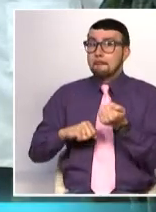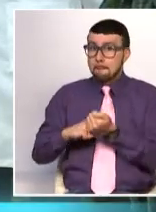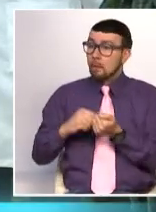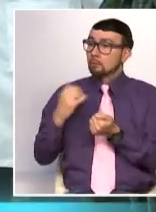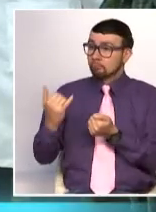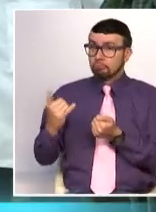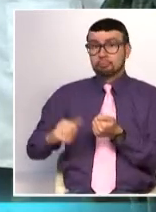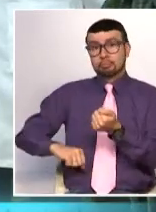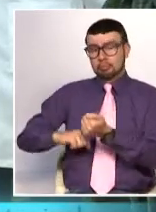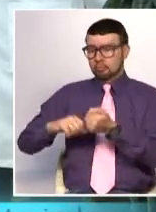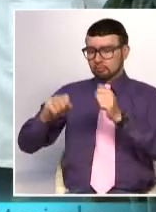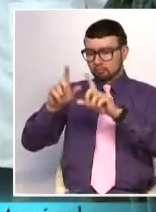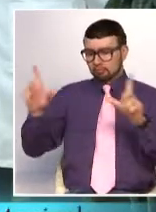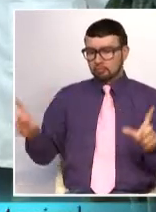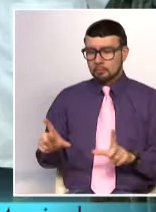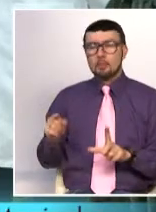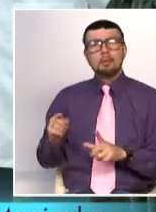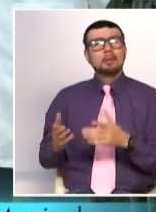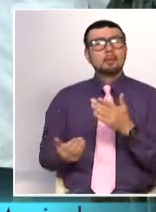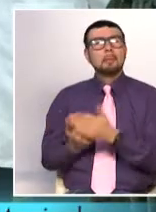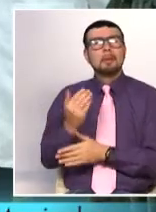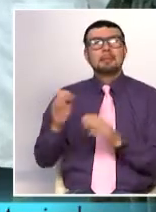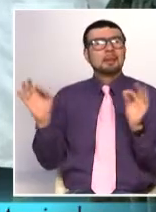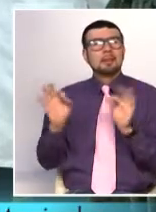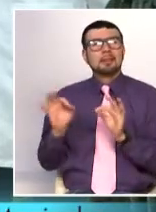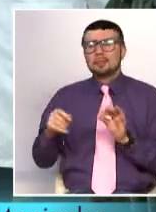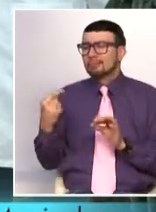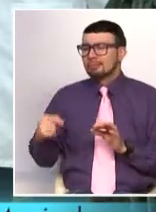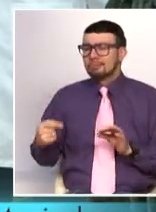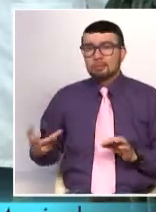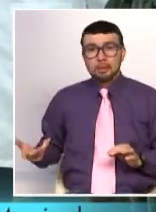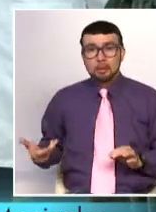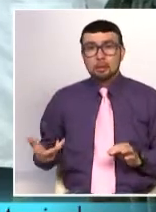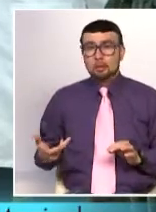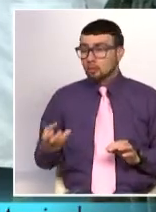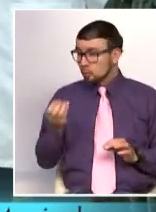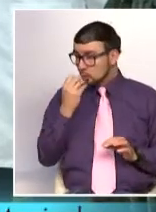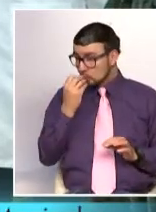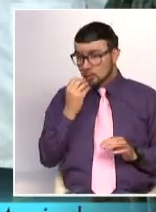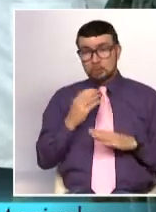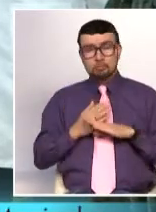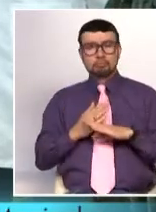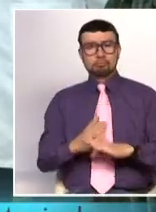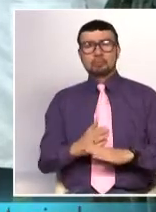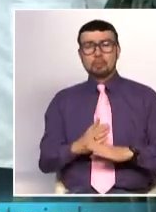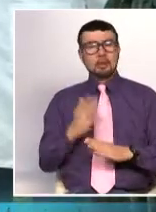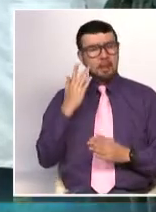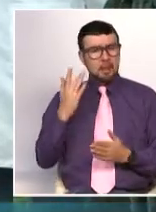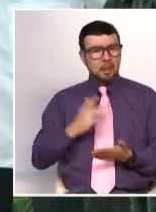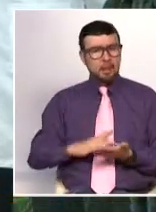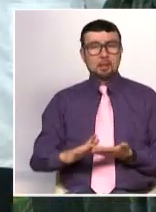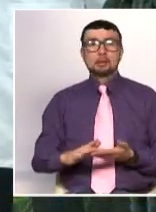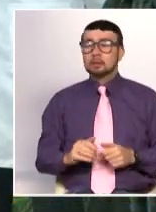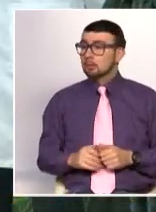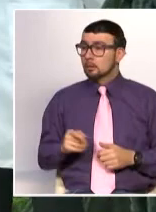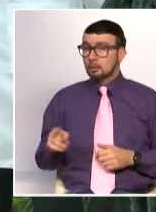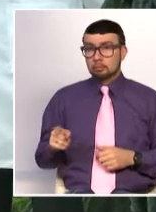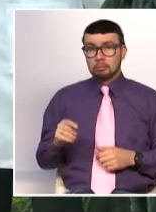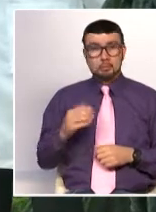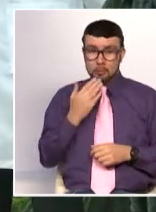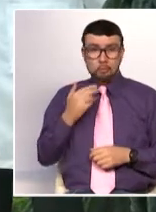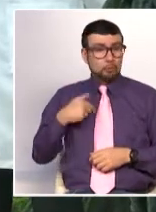e inicia lo más sencillo entonces la dieta el ayuno la desintoxicación el de cinto de nuestro caso